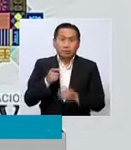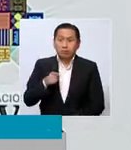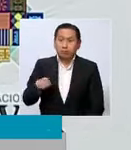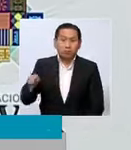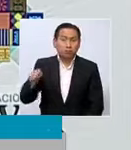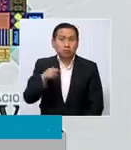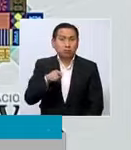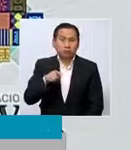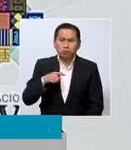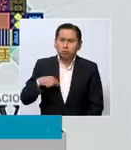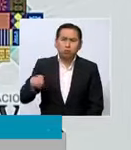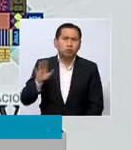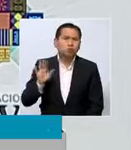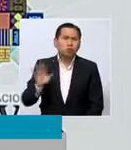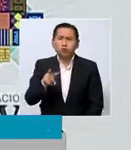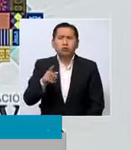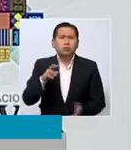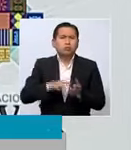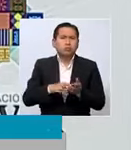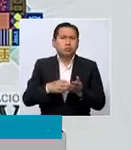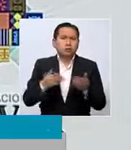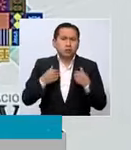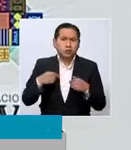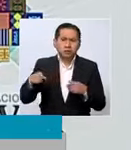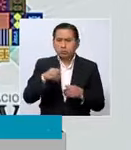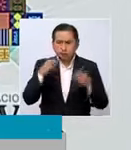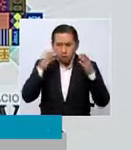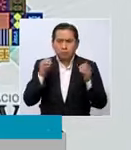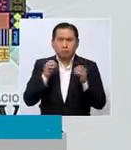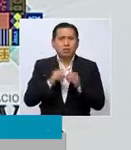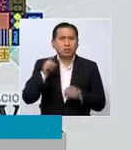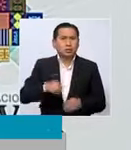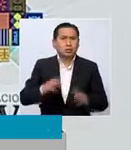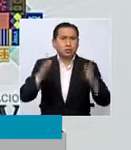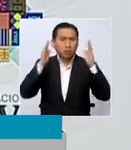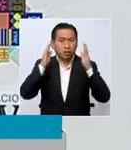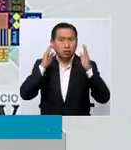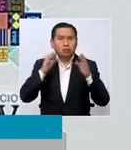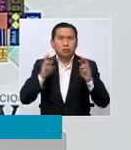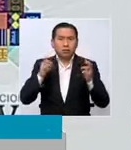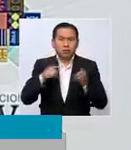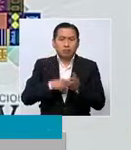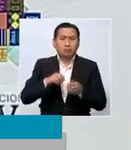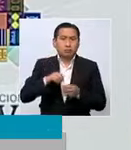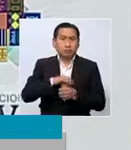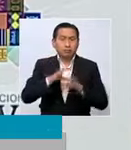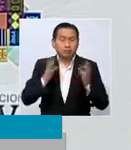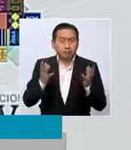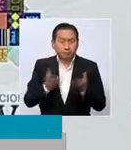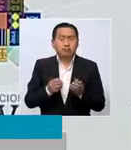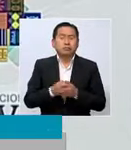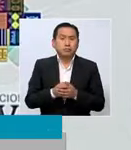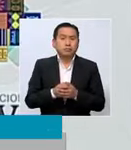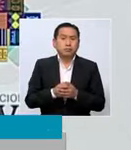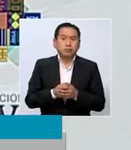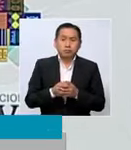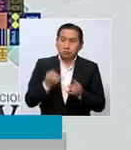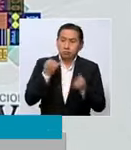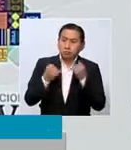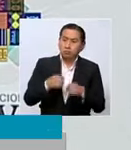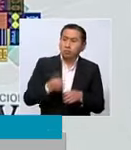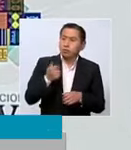hacen que tengamos que poner mayor atención en cuanto al aprendiendo y hay datos de otros